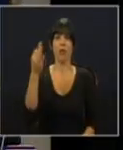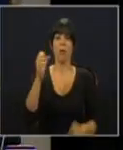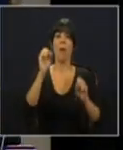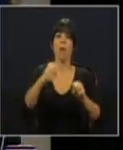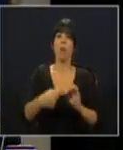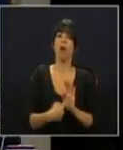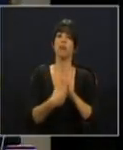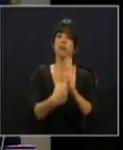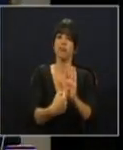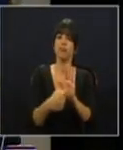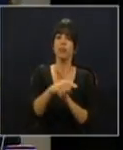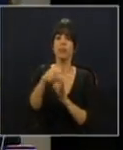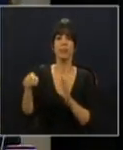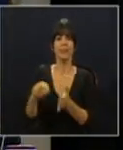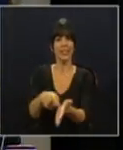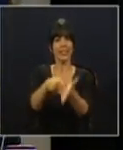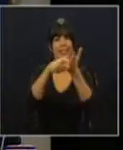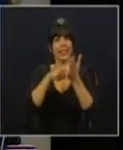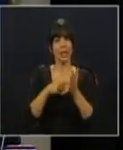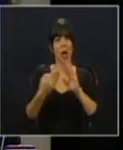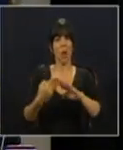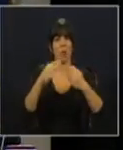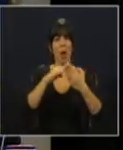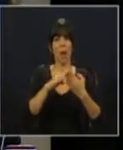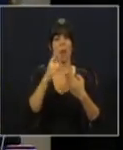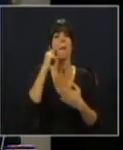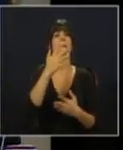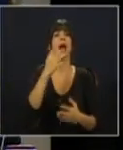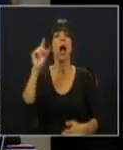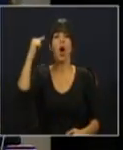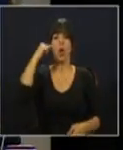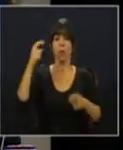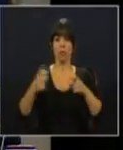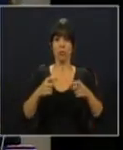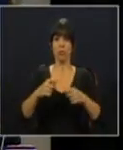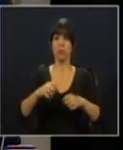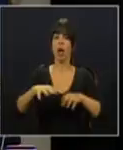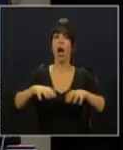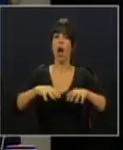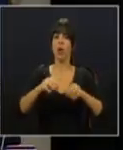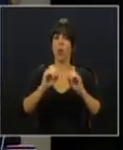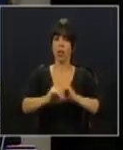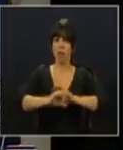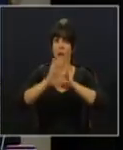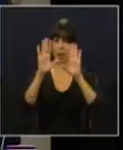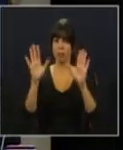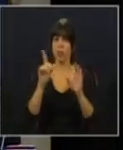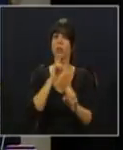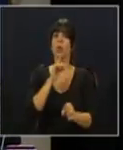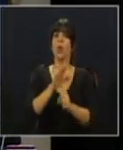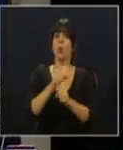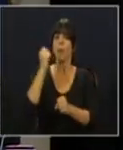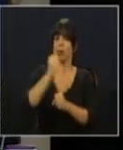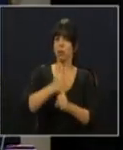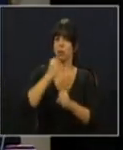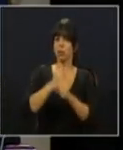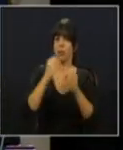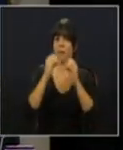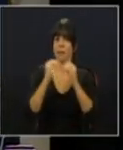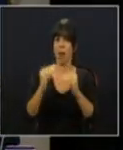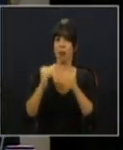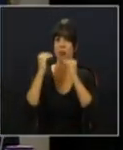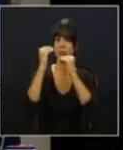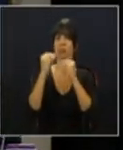creciente exigencia de los pueblos para que sus gobernantes actuemos con transparencia en el cumplimiento de nuestra tarea superior,